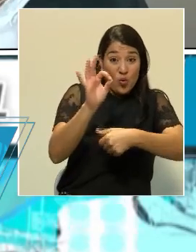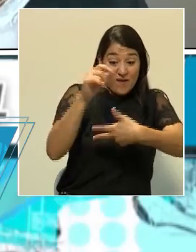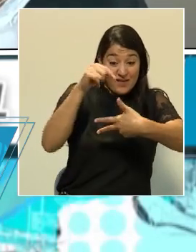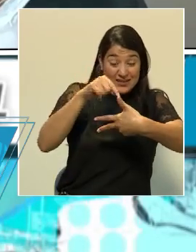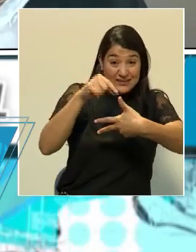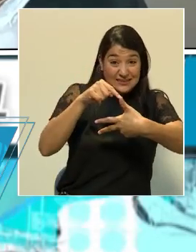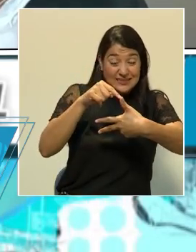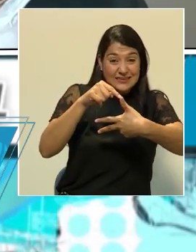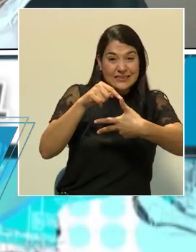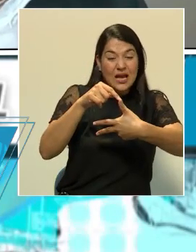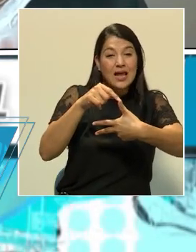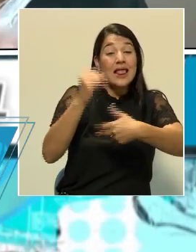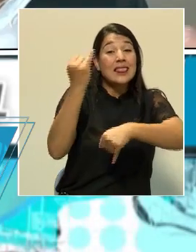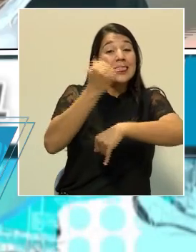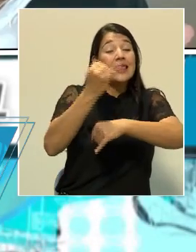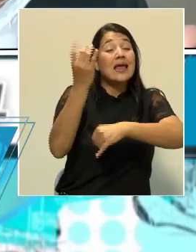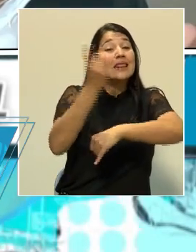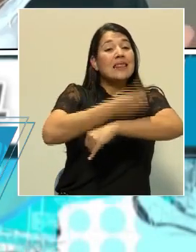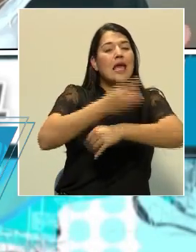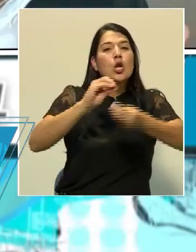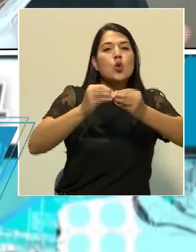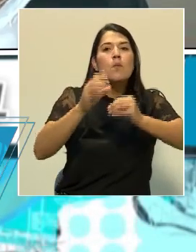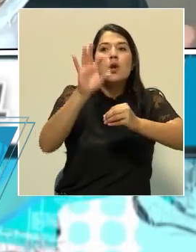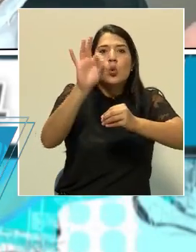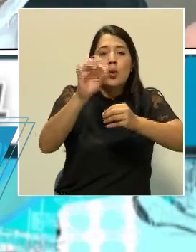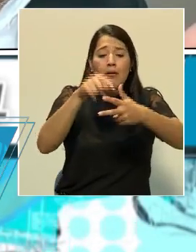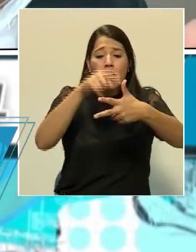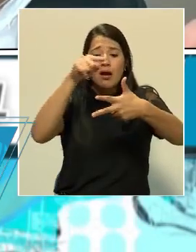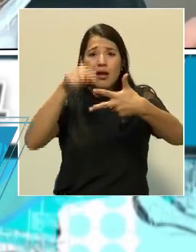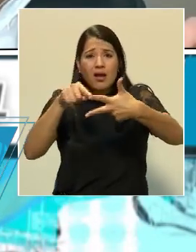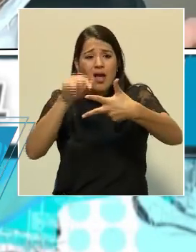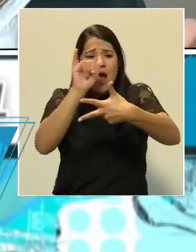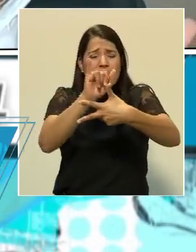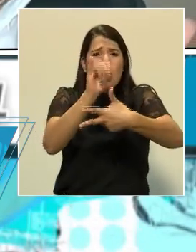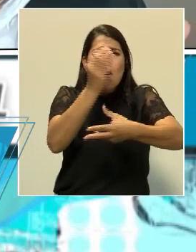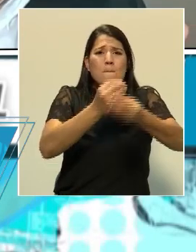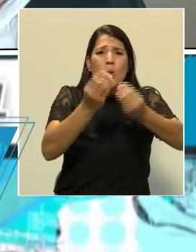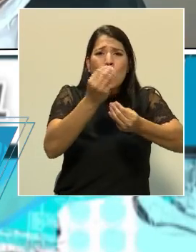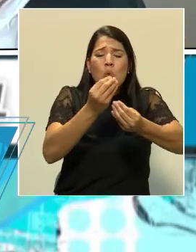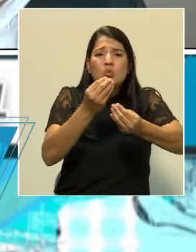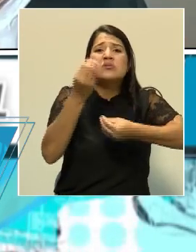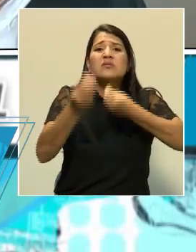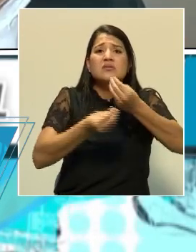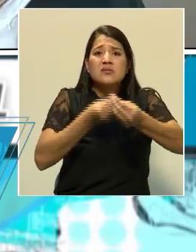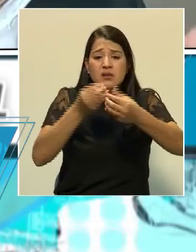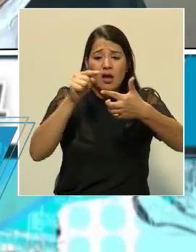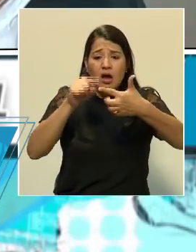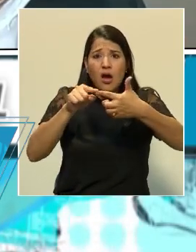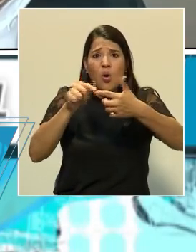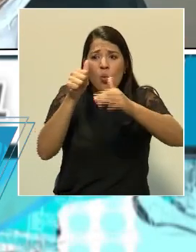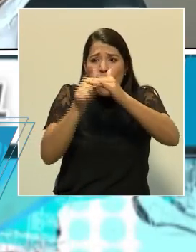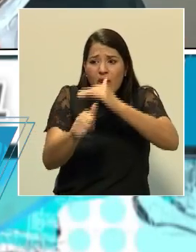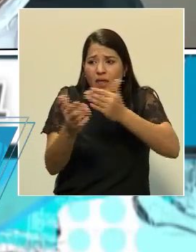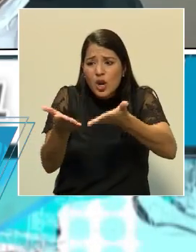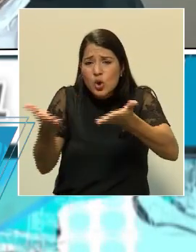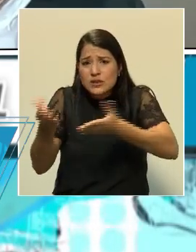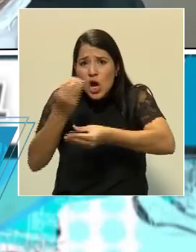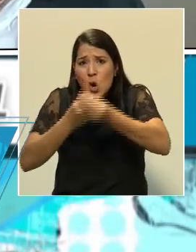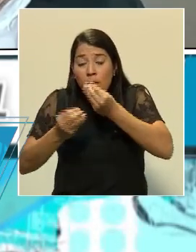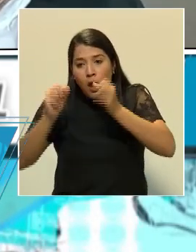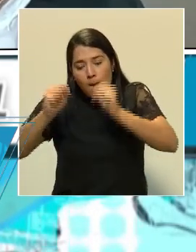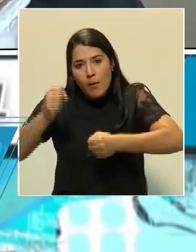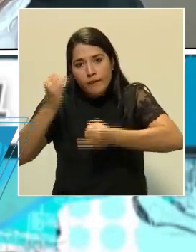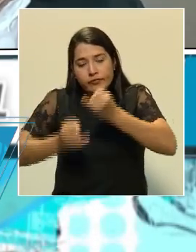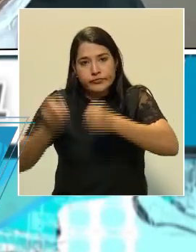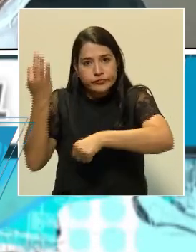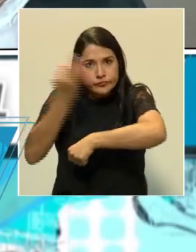cerrar, pues son altísimos, porque no tenemos todavía ahora un historial de cómo se va a comportar